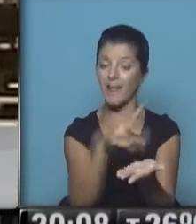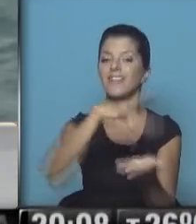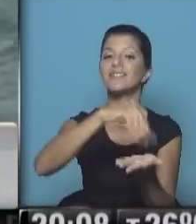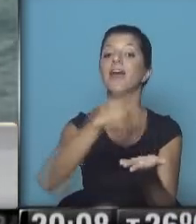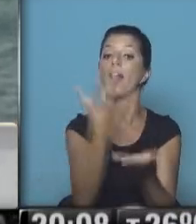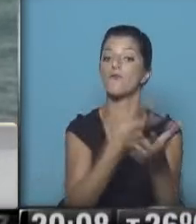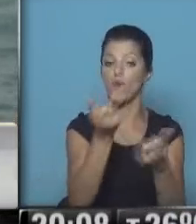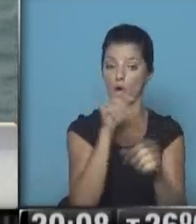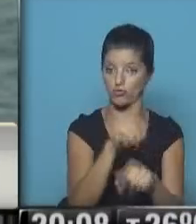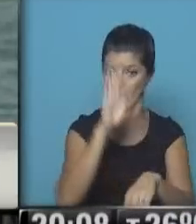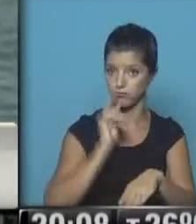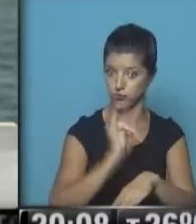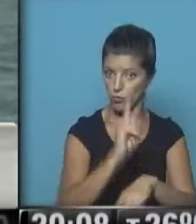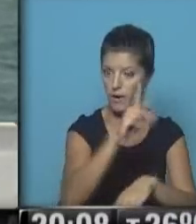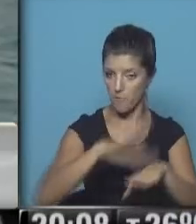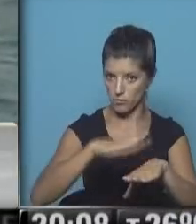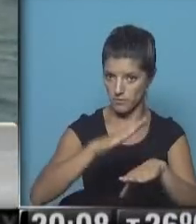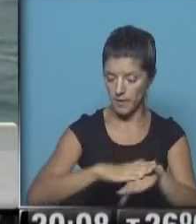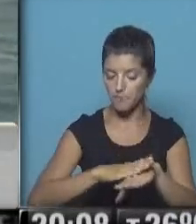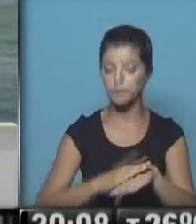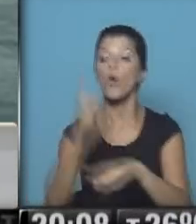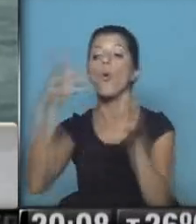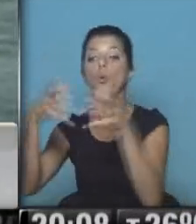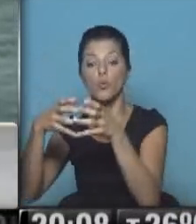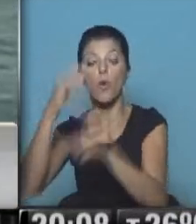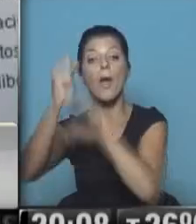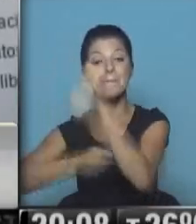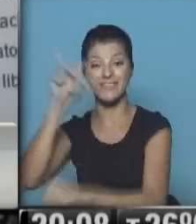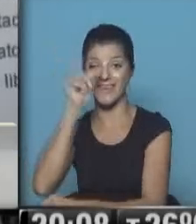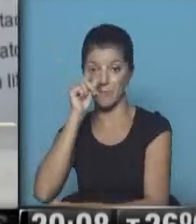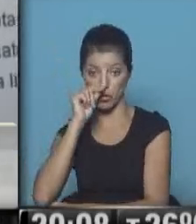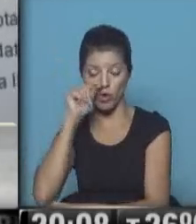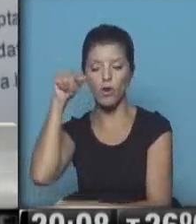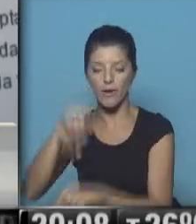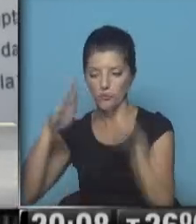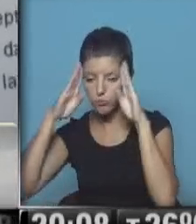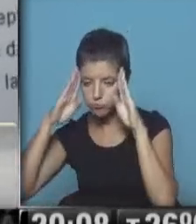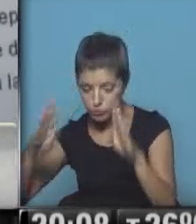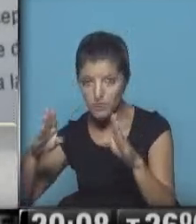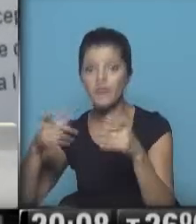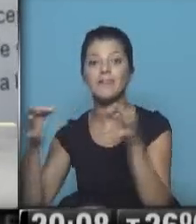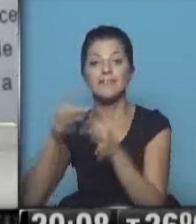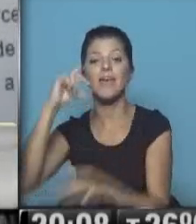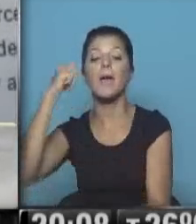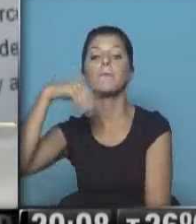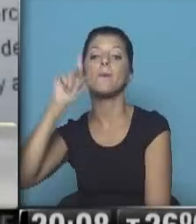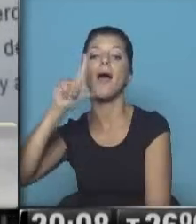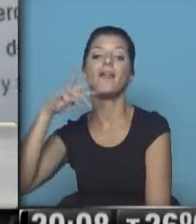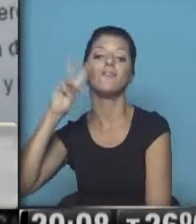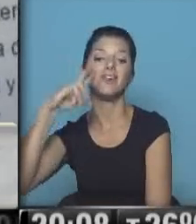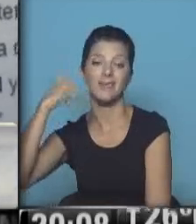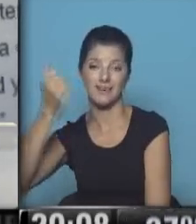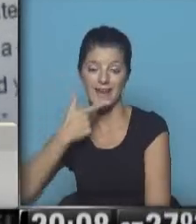fuego un grupo de petroleras lleva adelante una campaña exploratoria en la Cuenca malvinas Norte A través de una